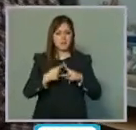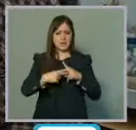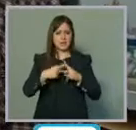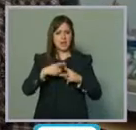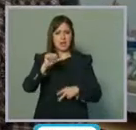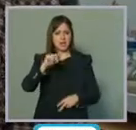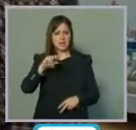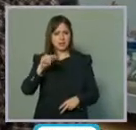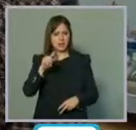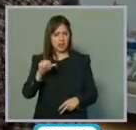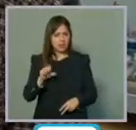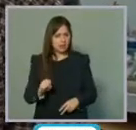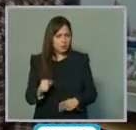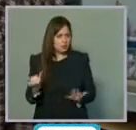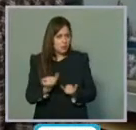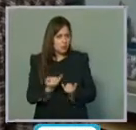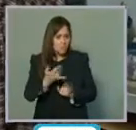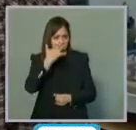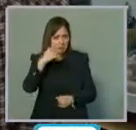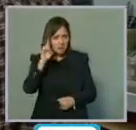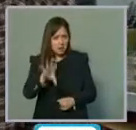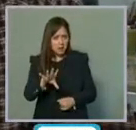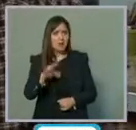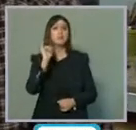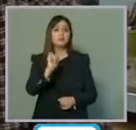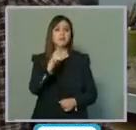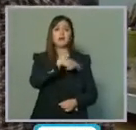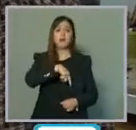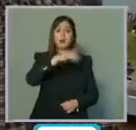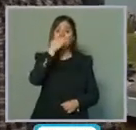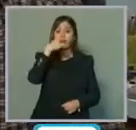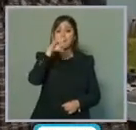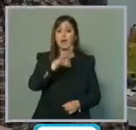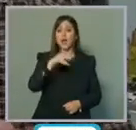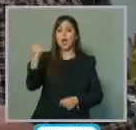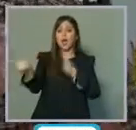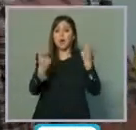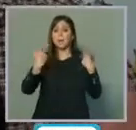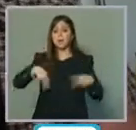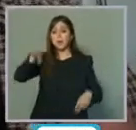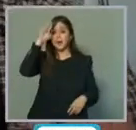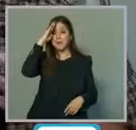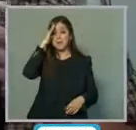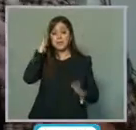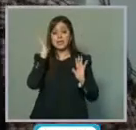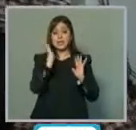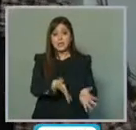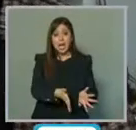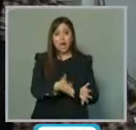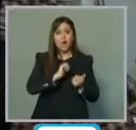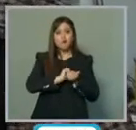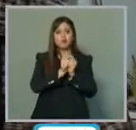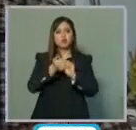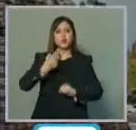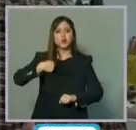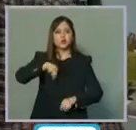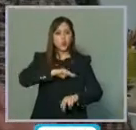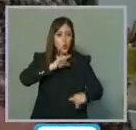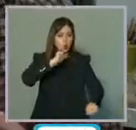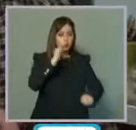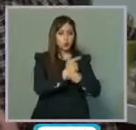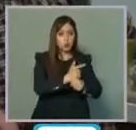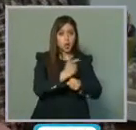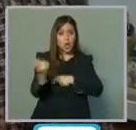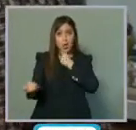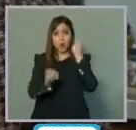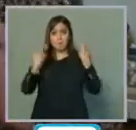magia. Bueno, son magia. Las matemáticas, hay personas que piensan que las matemáticas ya estaban ahí y las descubrimos los humanos. Y hay